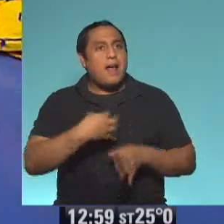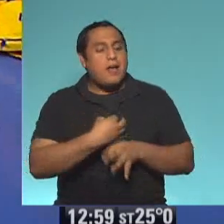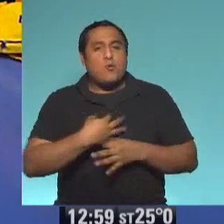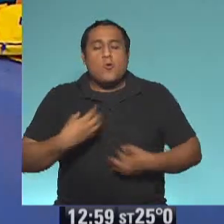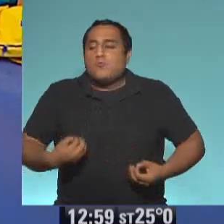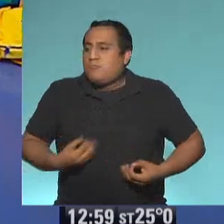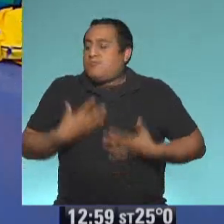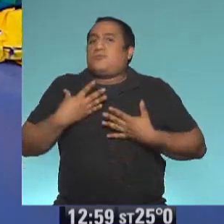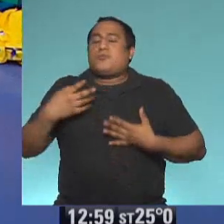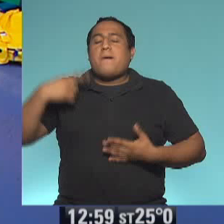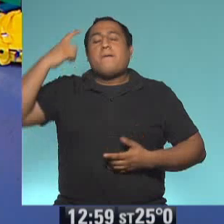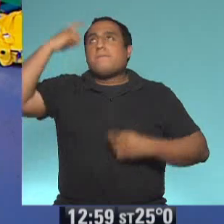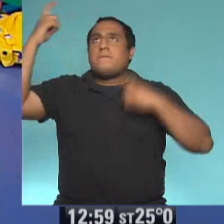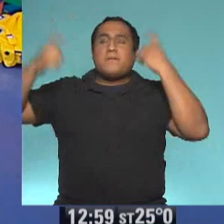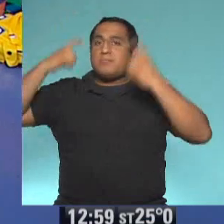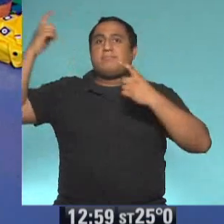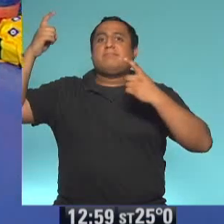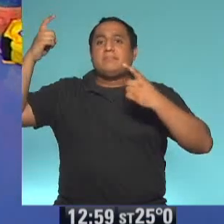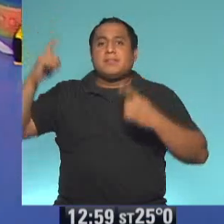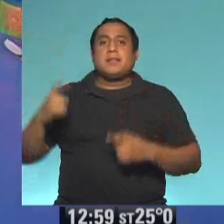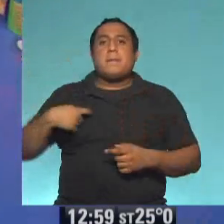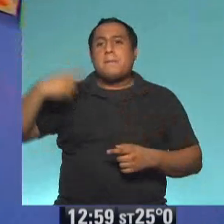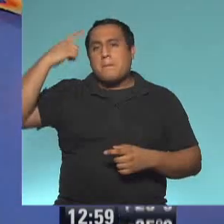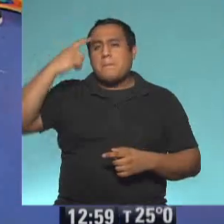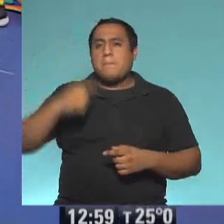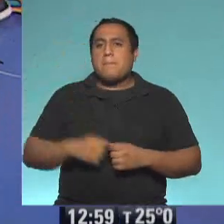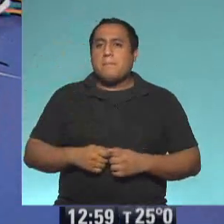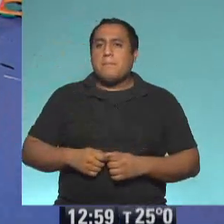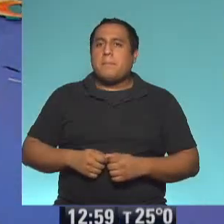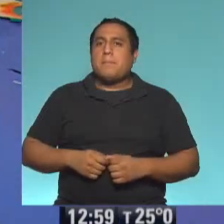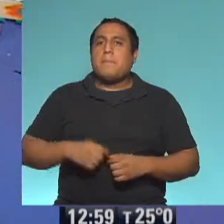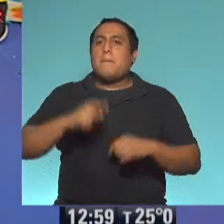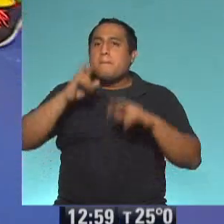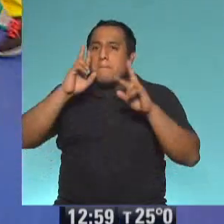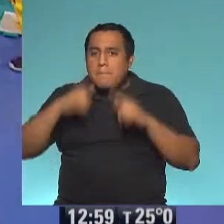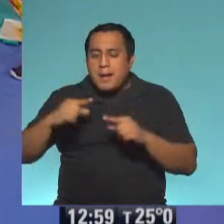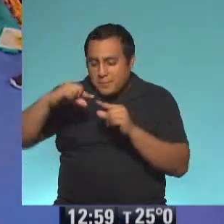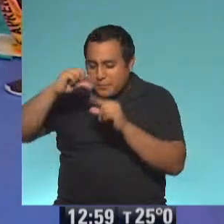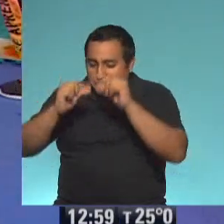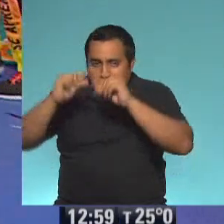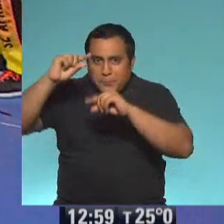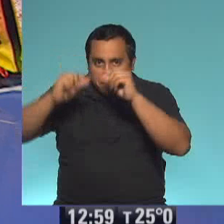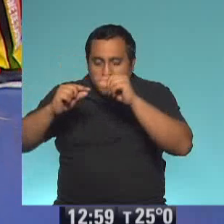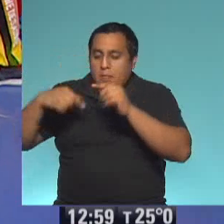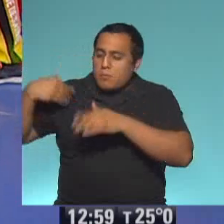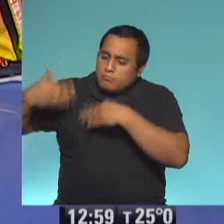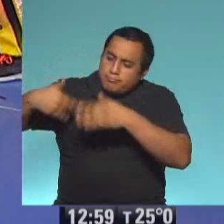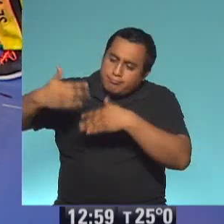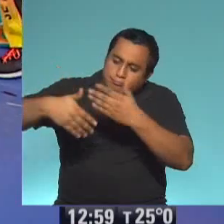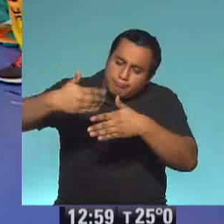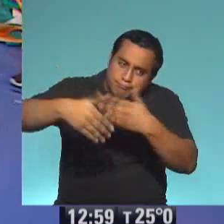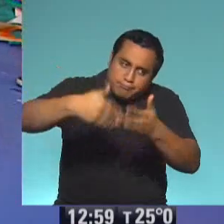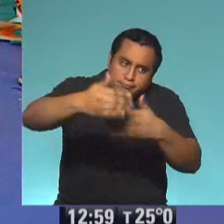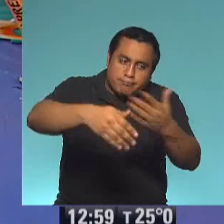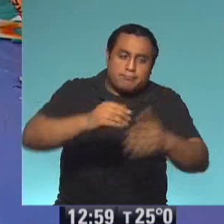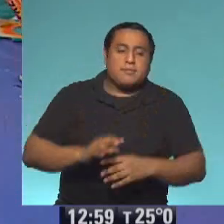Y estaba flasheando un poco qué pasa, ¿no? Por ejemplo, con el pan, ¿no? Que hay una espiga, hay un montón de procesos de...